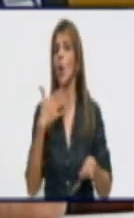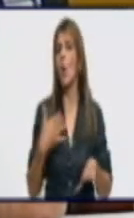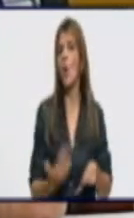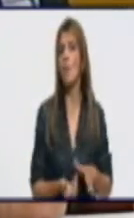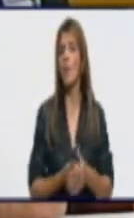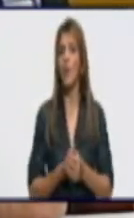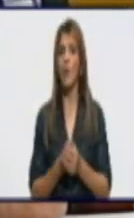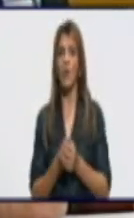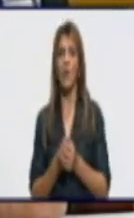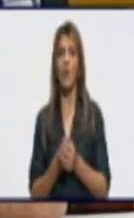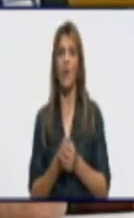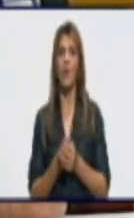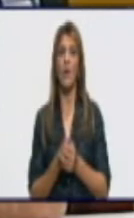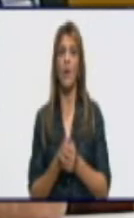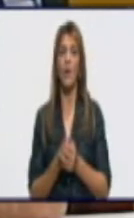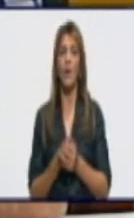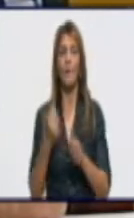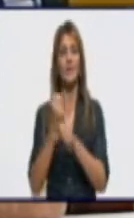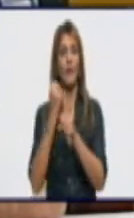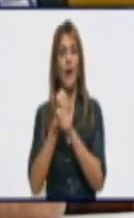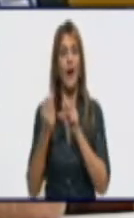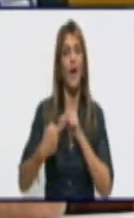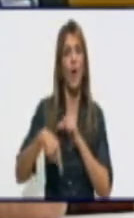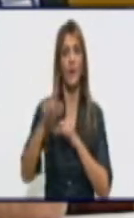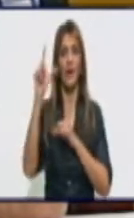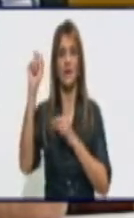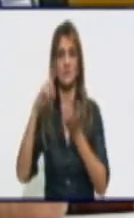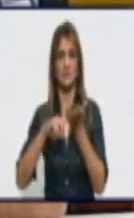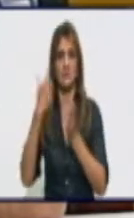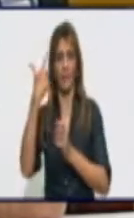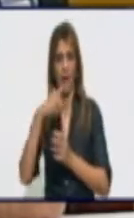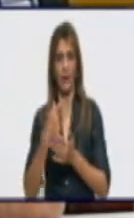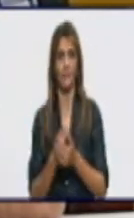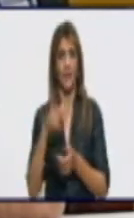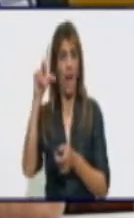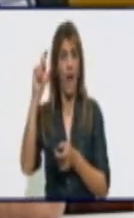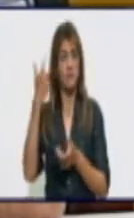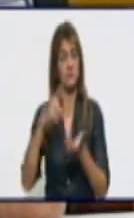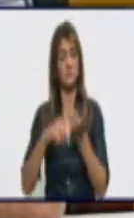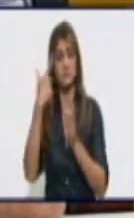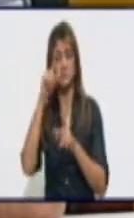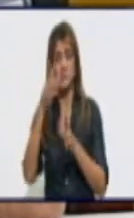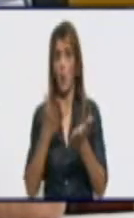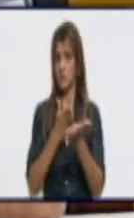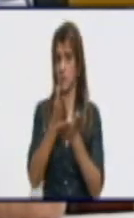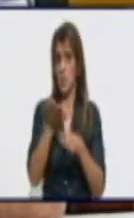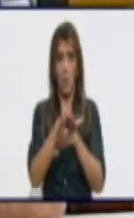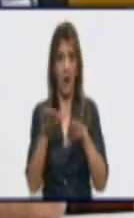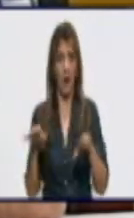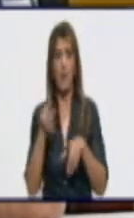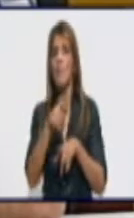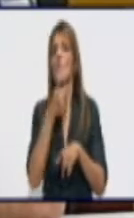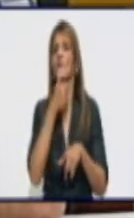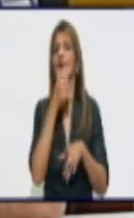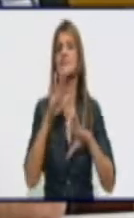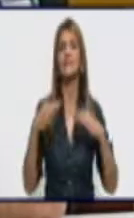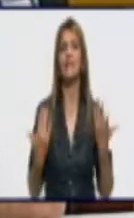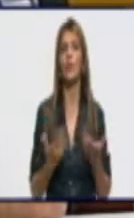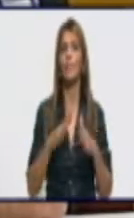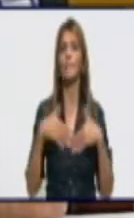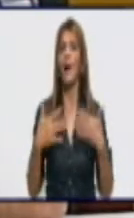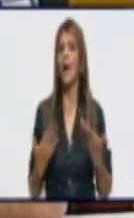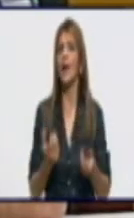un facilitador. Nos hemos encontrado campesinos que no tienen hoy una cuenta bancaria habilitada. Bueno, el banco forma parte de las medidas, de los organismos que entran